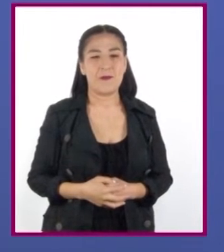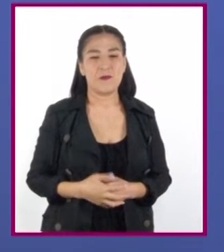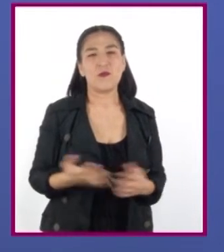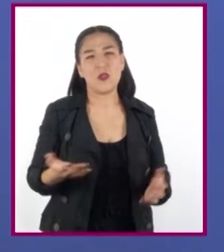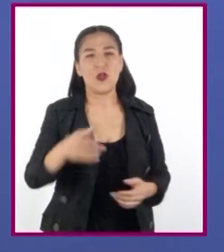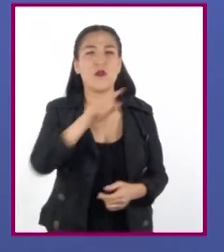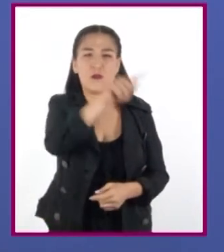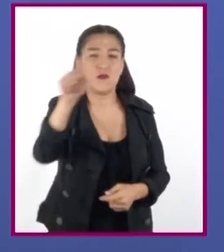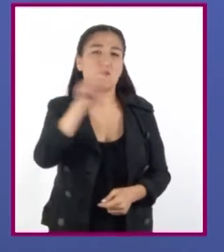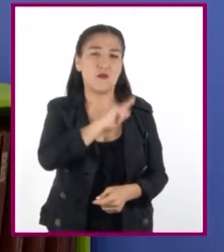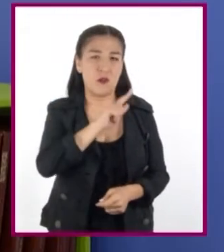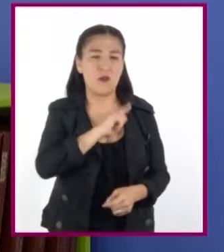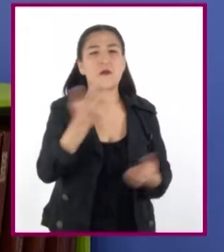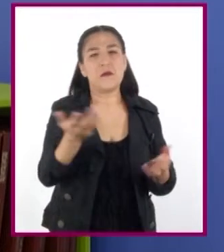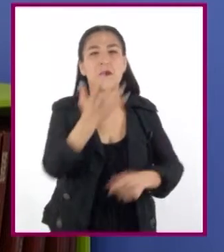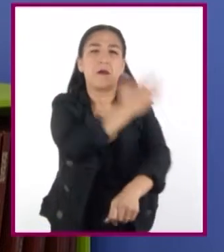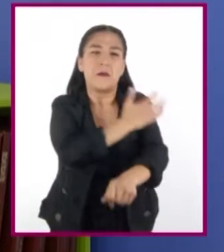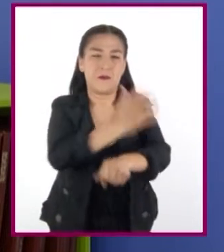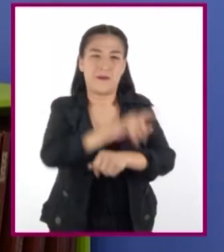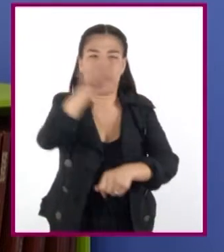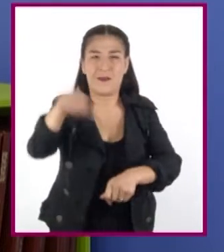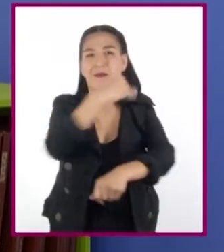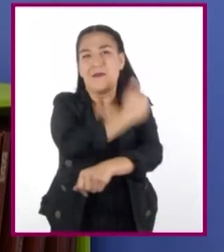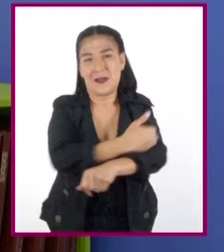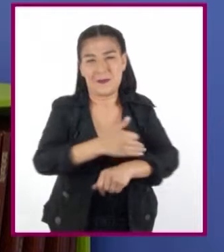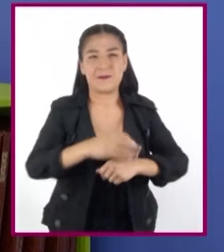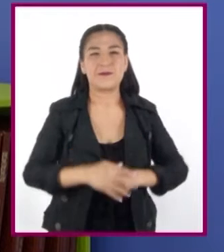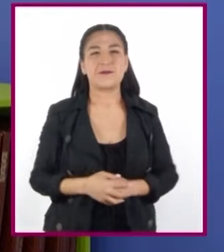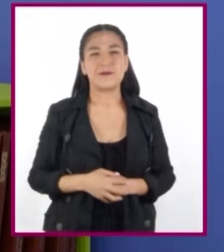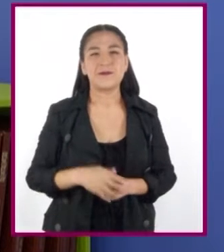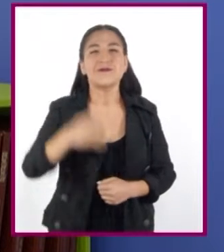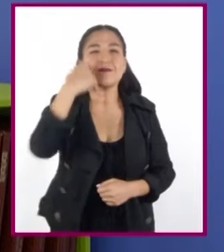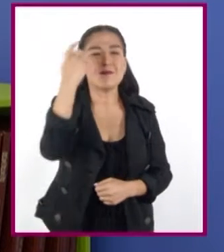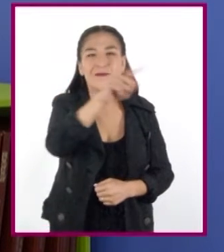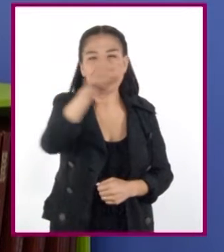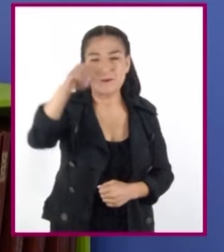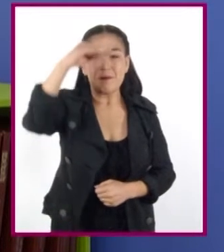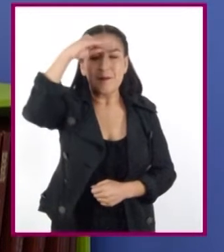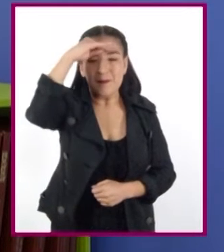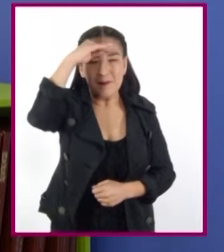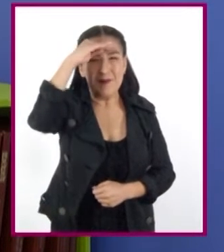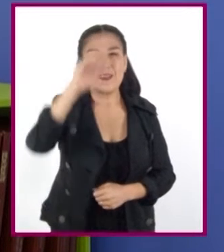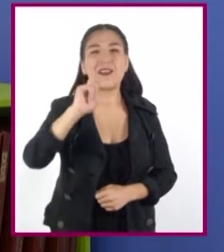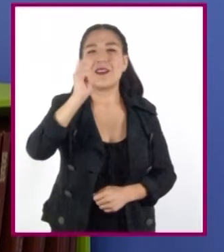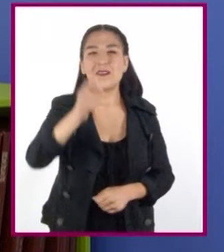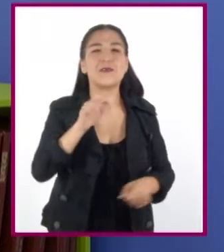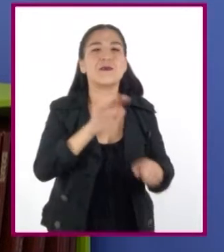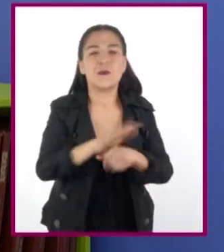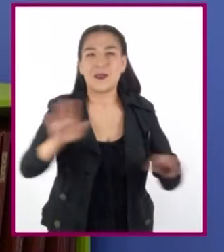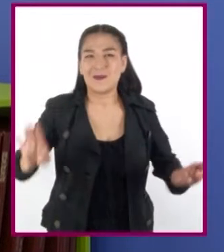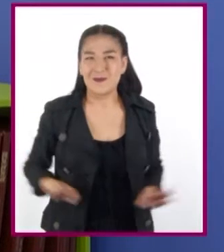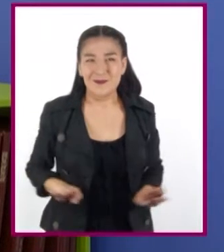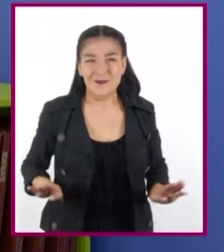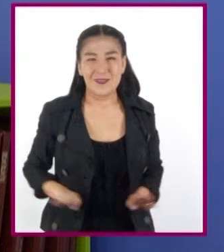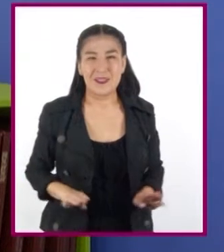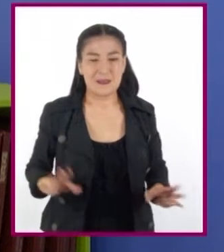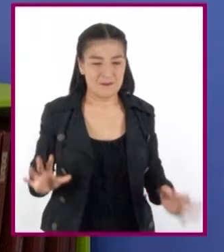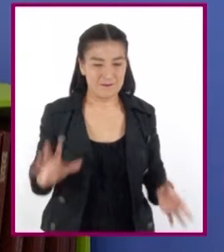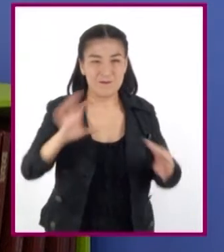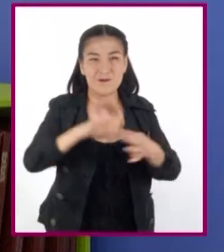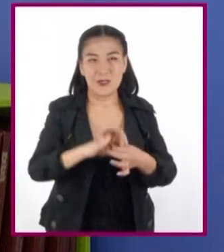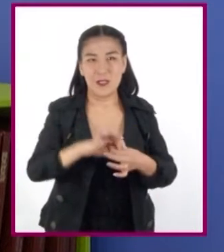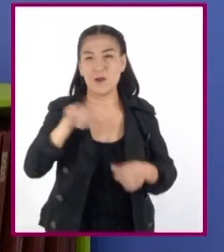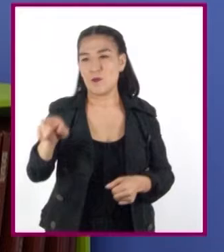con sus familiares. Queremos que piensen en una característica asociada al